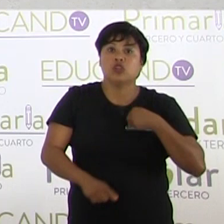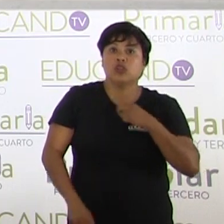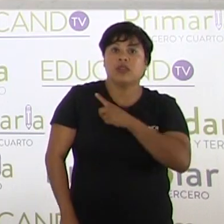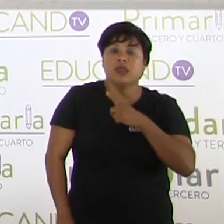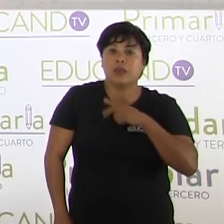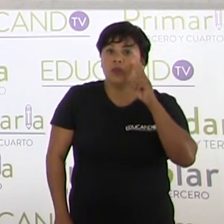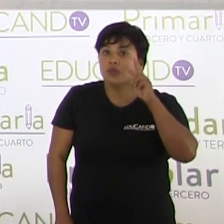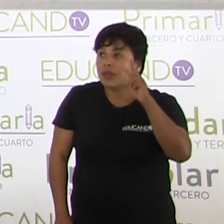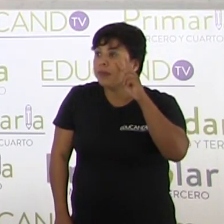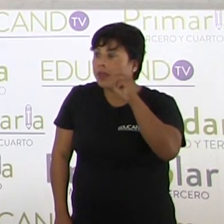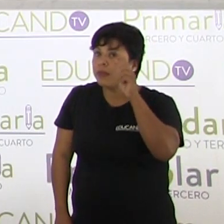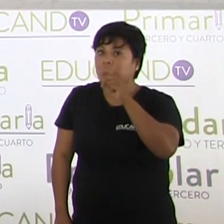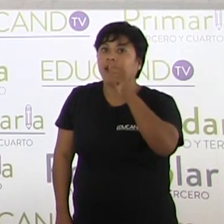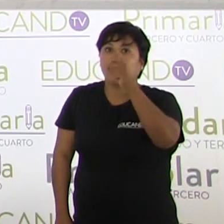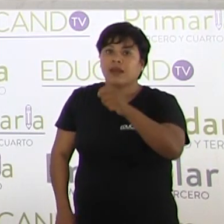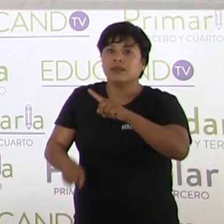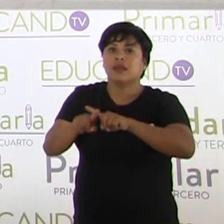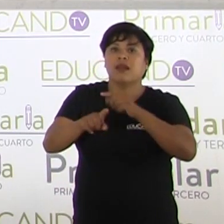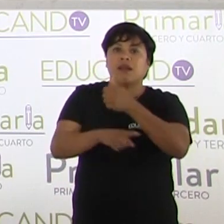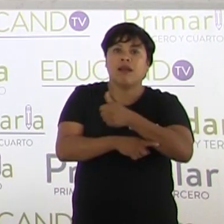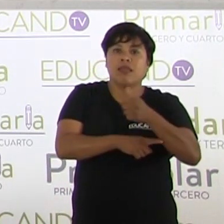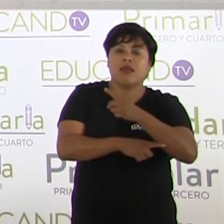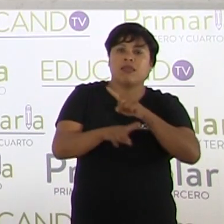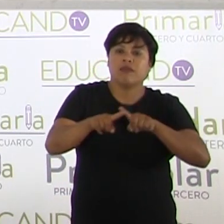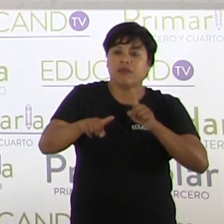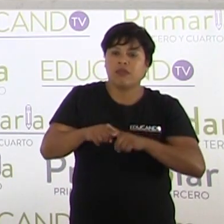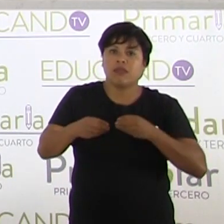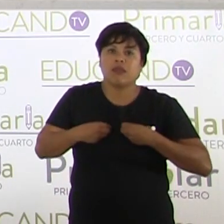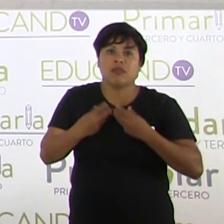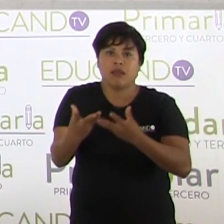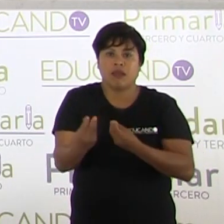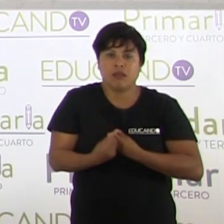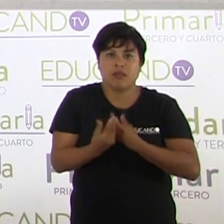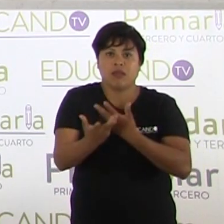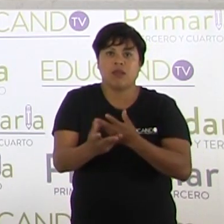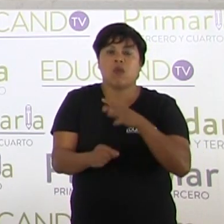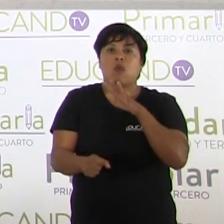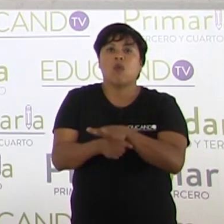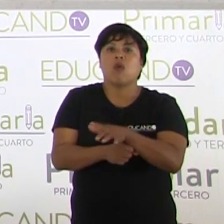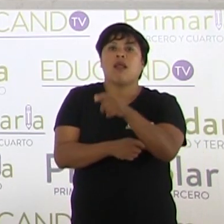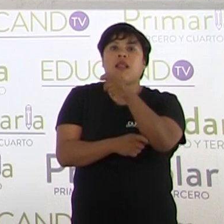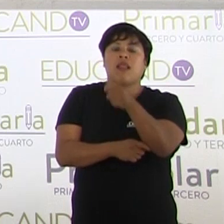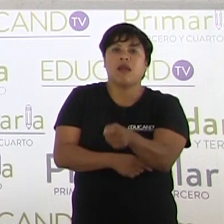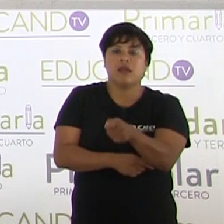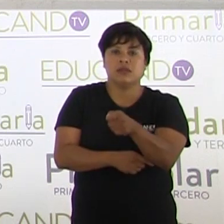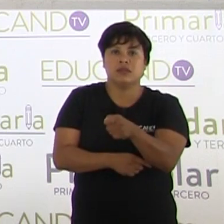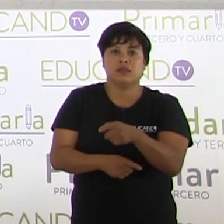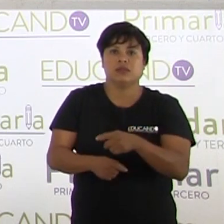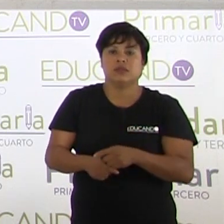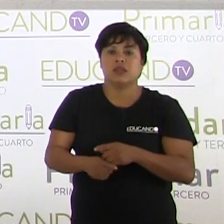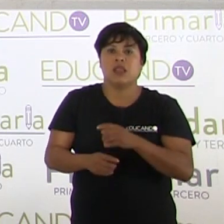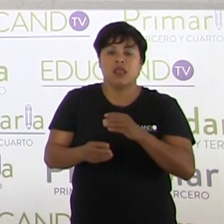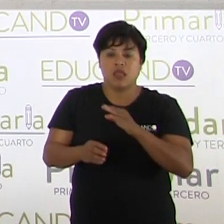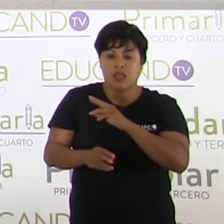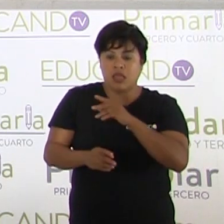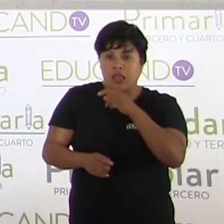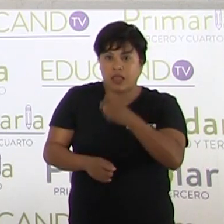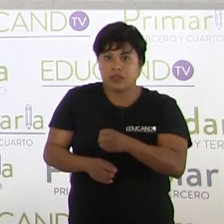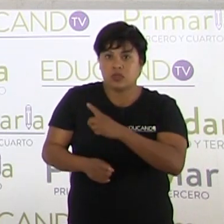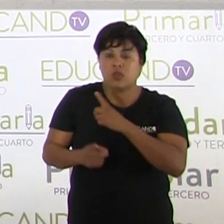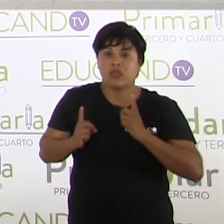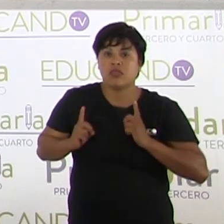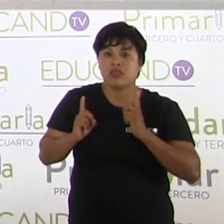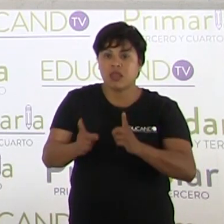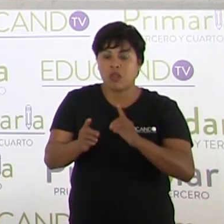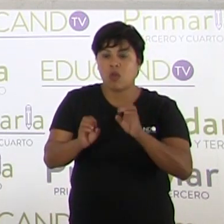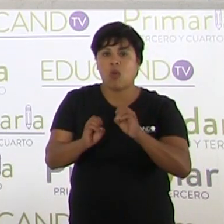identificar las aportaciones, identificar cuáles son las aportaciones